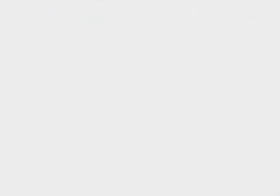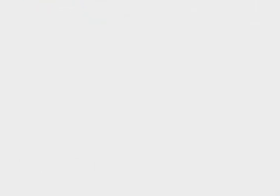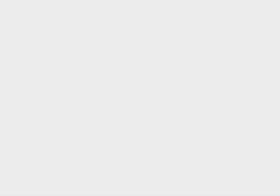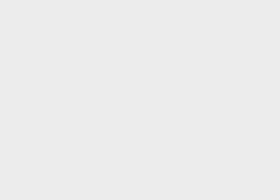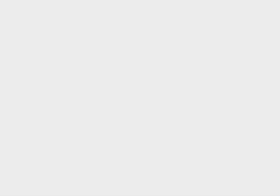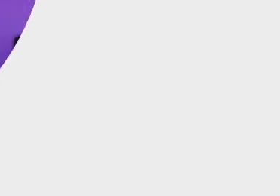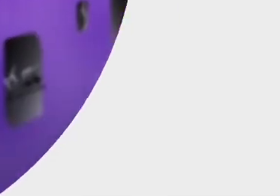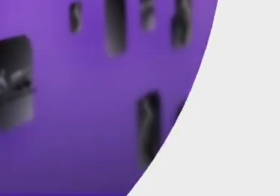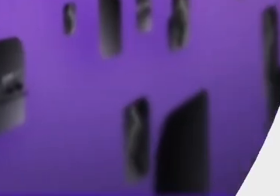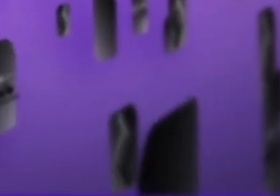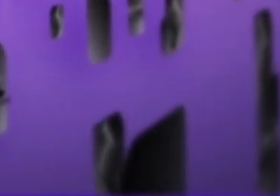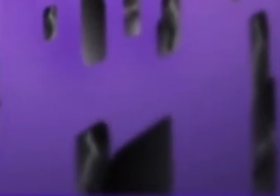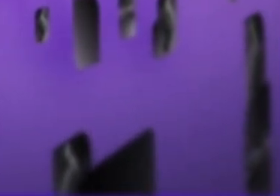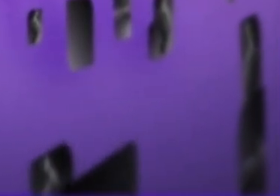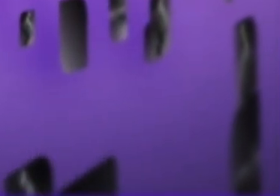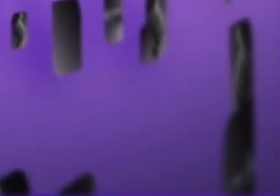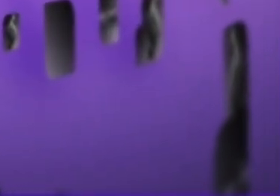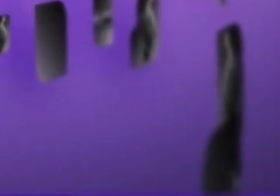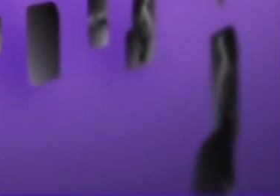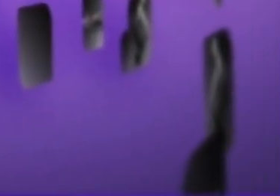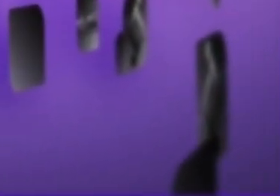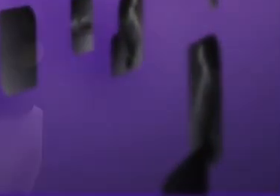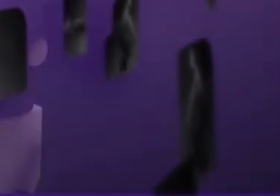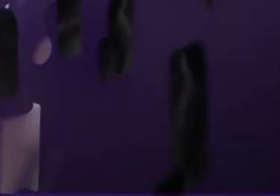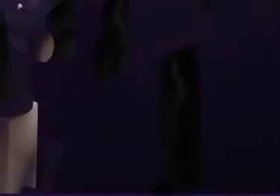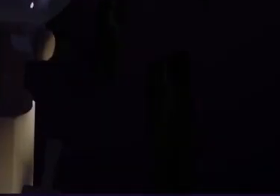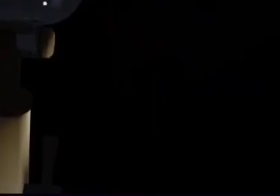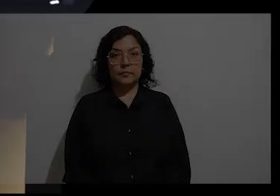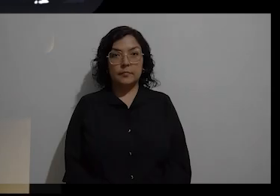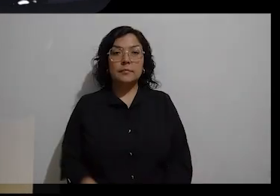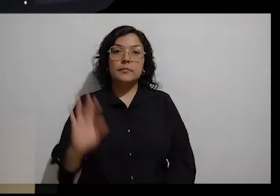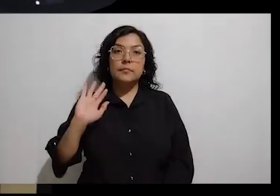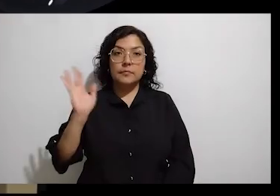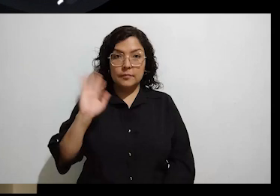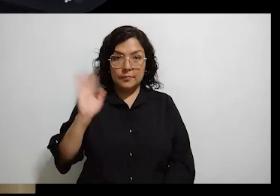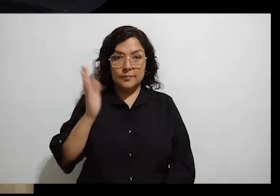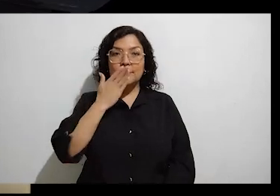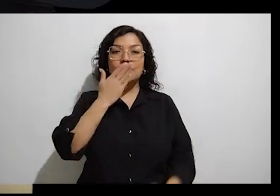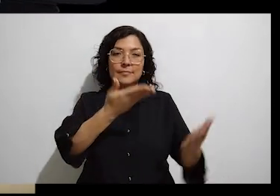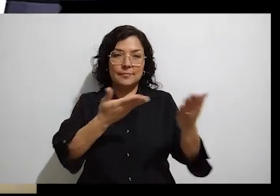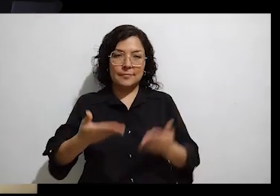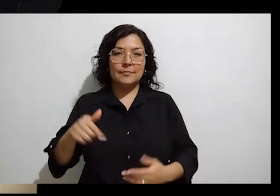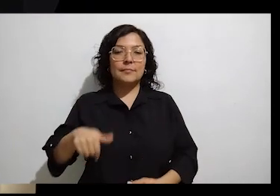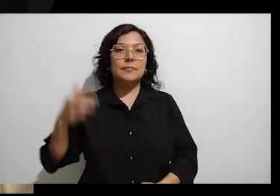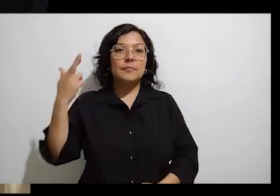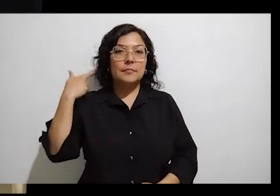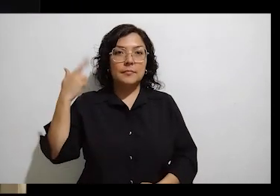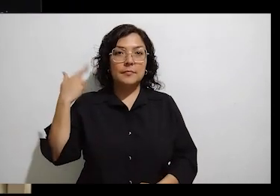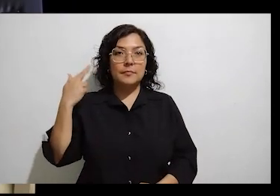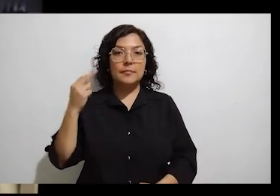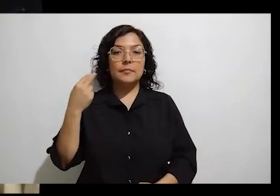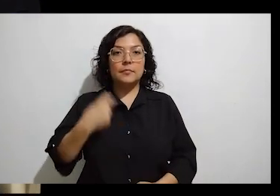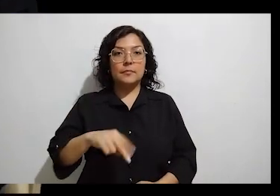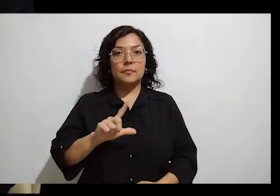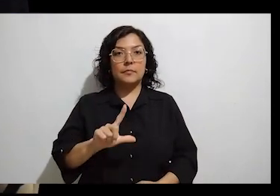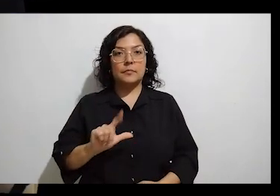Los temas democrático-electorales al alcance de la ciudadanía. Hola, ¿qué tal? Bienvenidos a su programa La Urna,